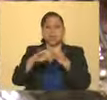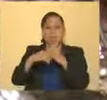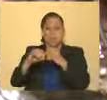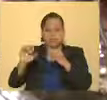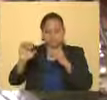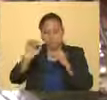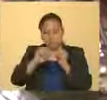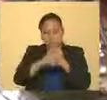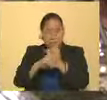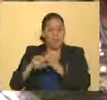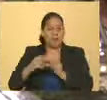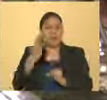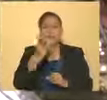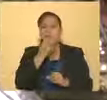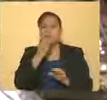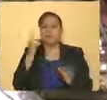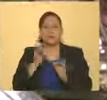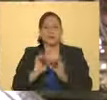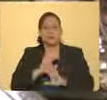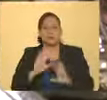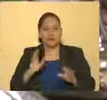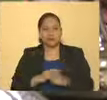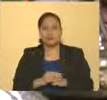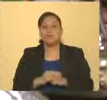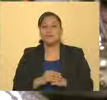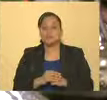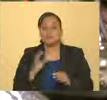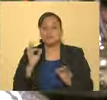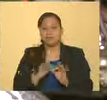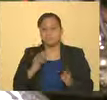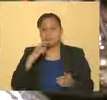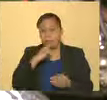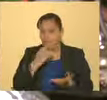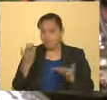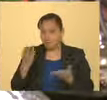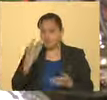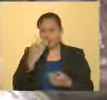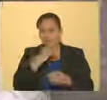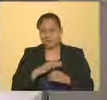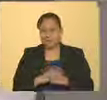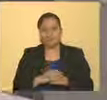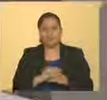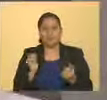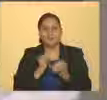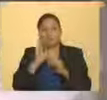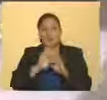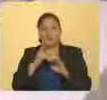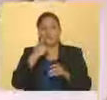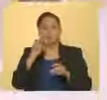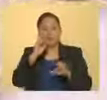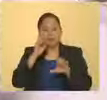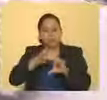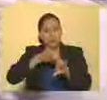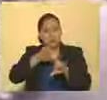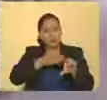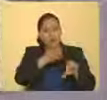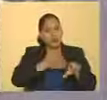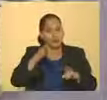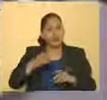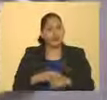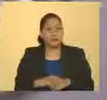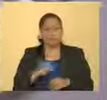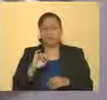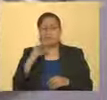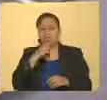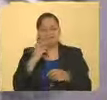¿En tres minutos? Tardamos. Nada. Ahora sí, vean que está lista. Rico. Y cortaste los jitomates, Anacati, todavía, ¿eh? Hoy